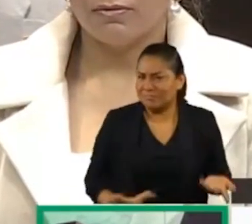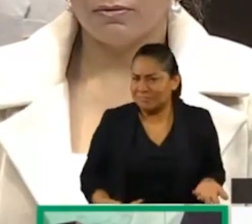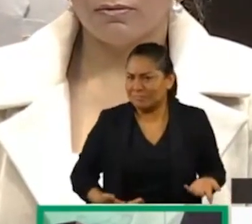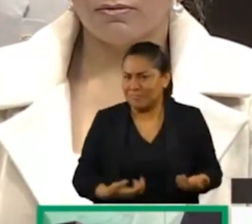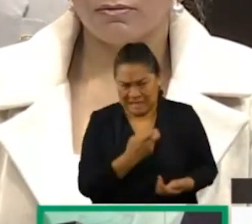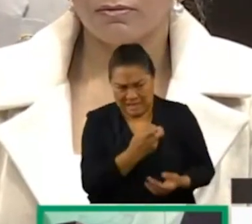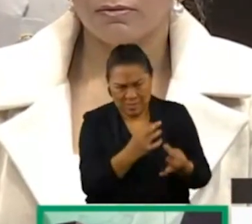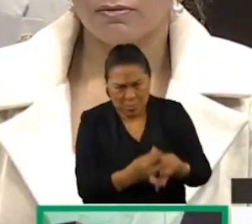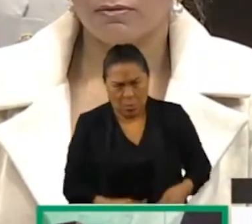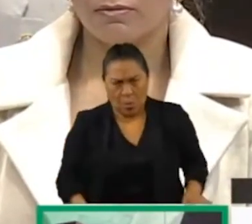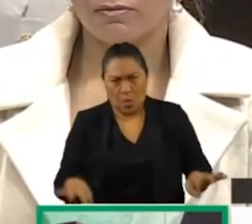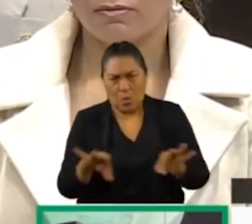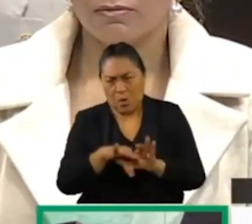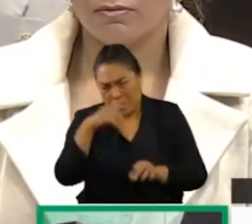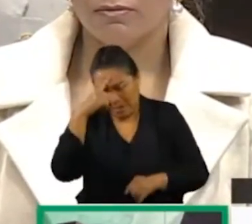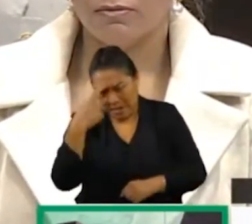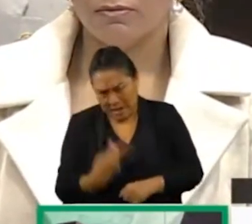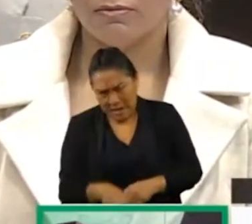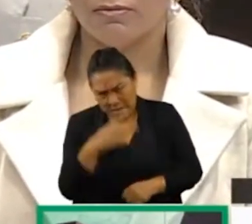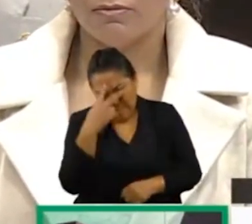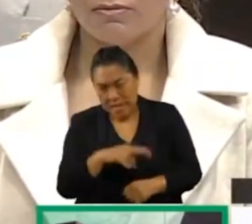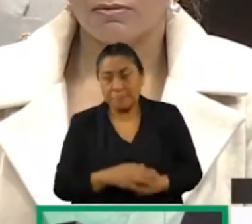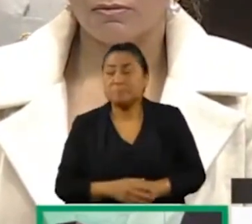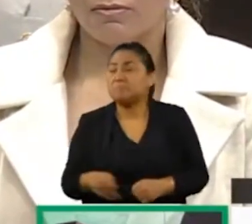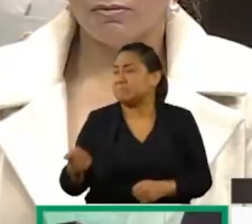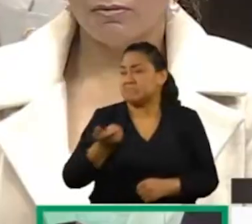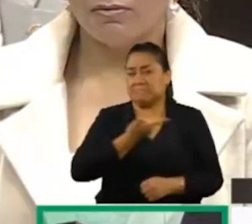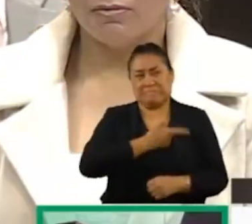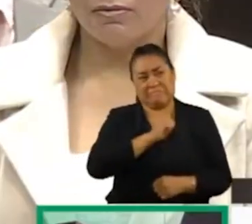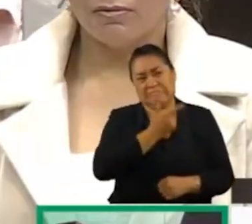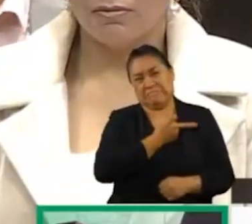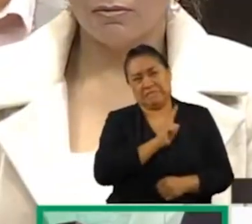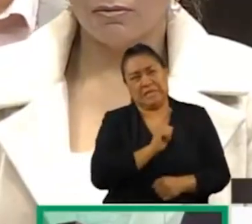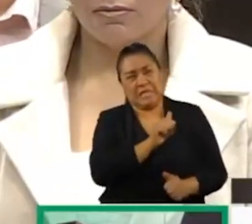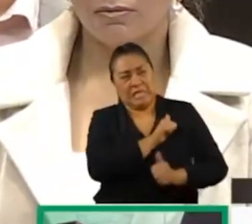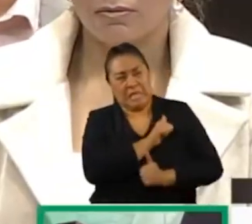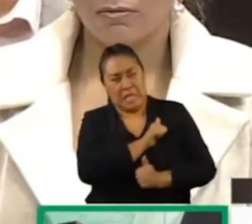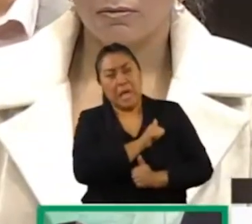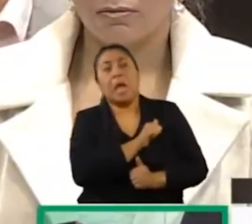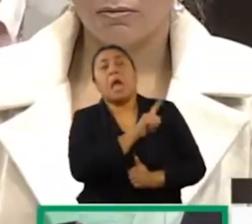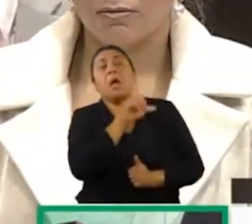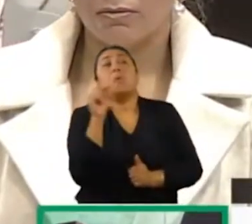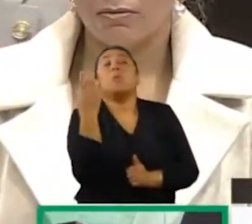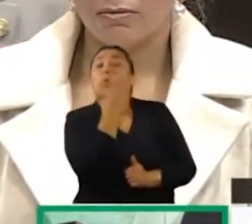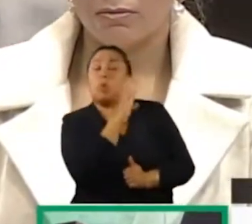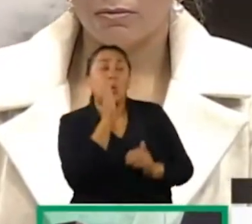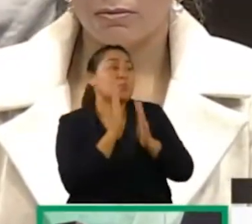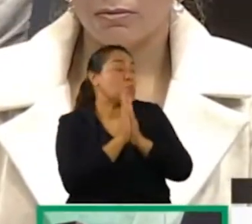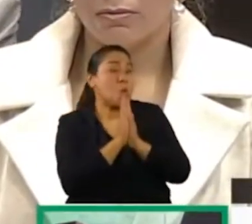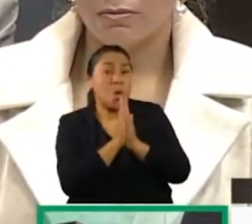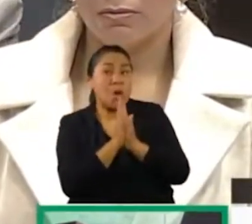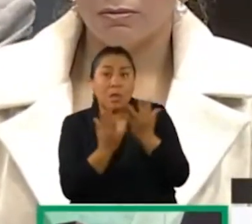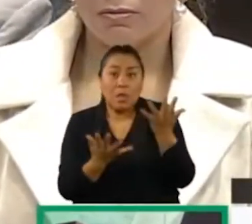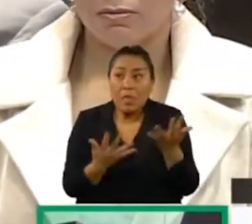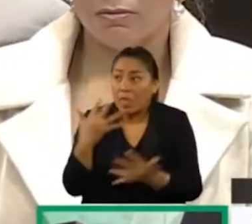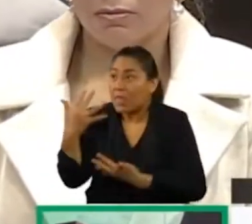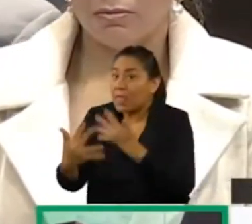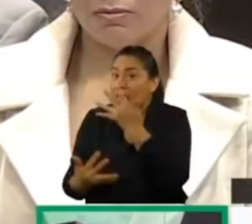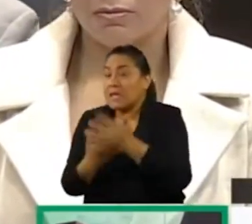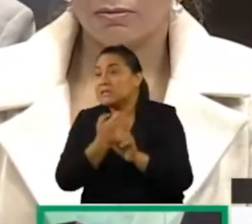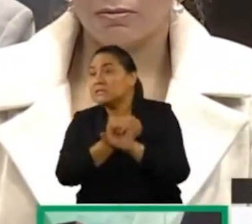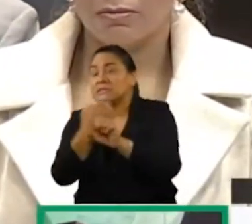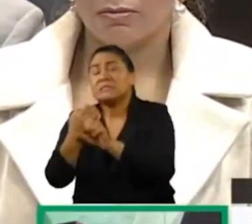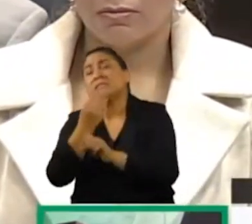para el país. Reniegan del ejército, pero le suplican que lo rescate cuando no pueden con la violencia en